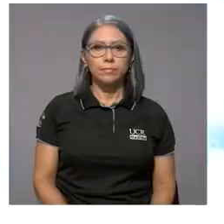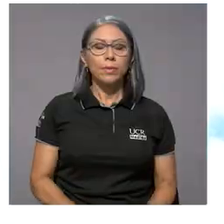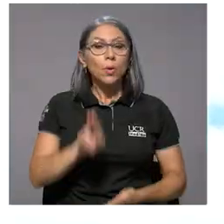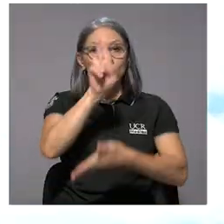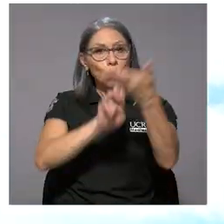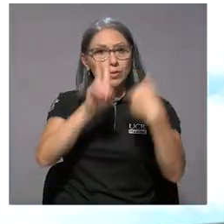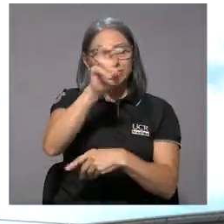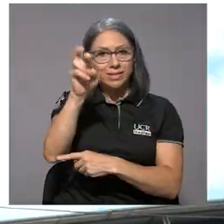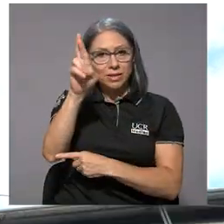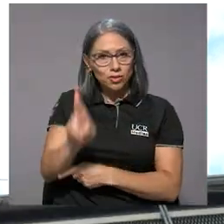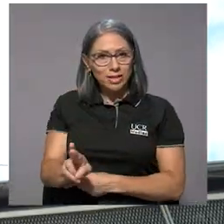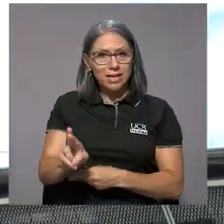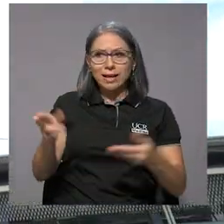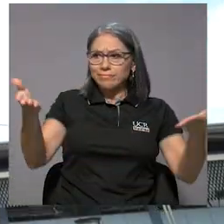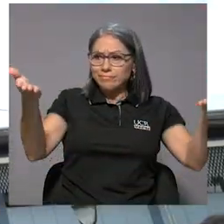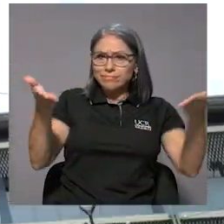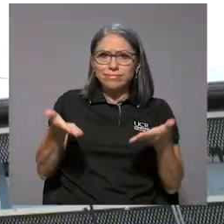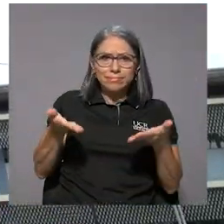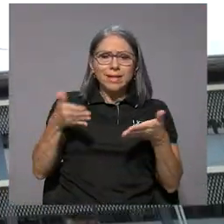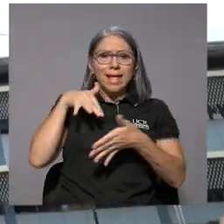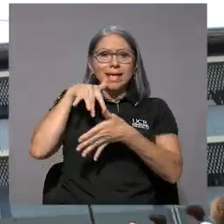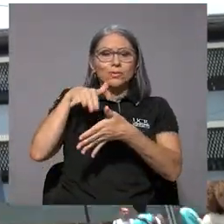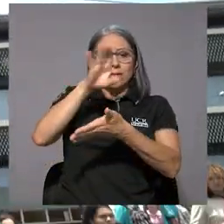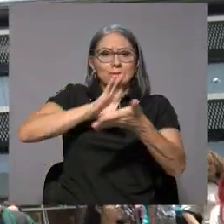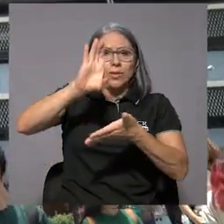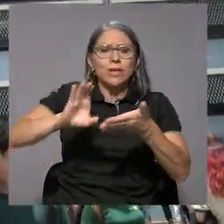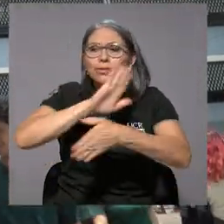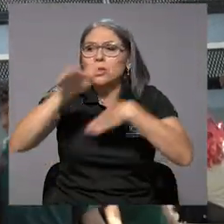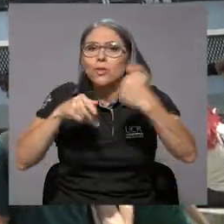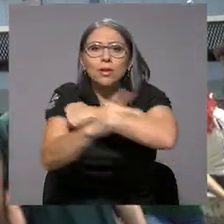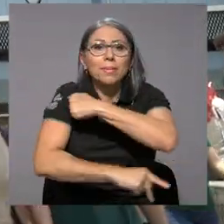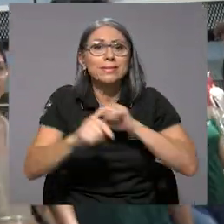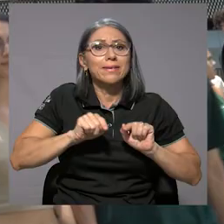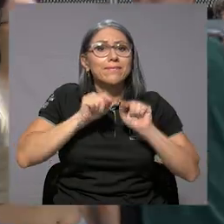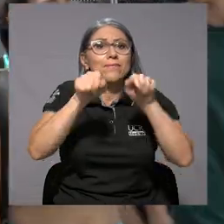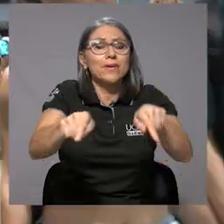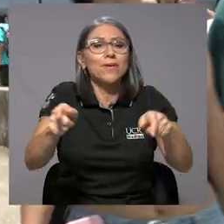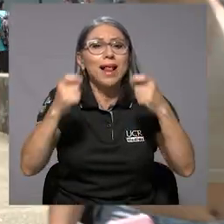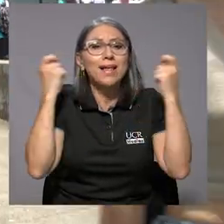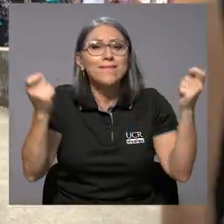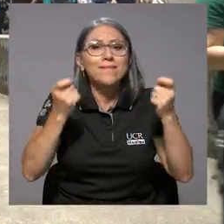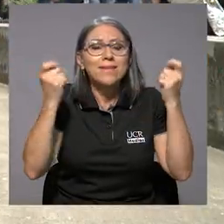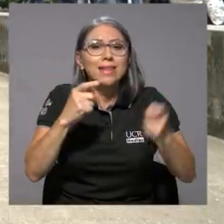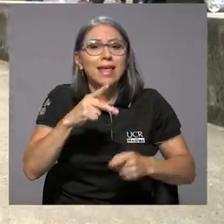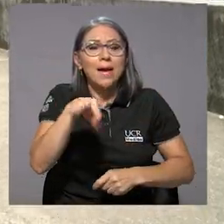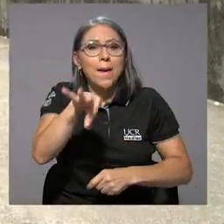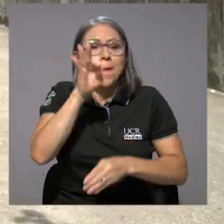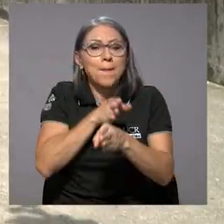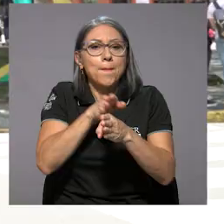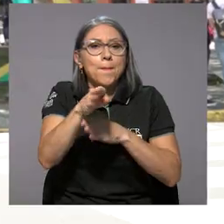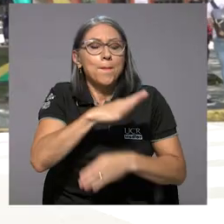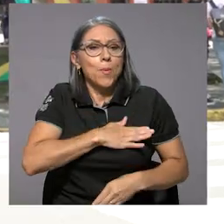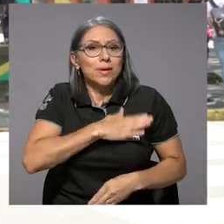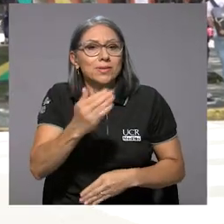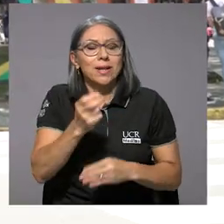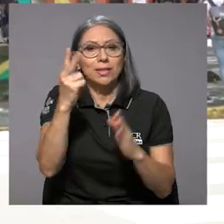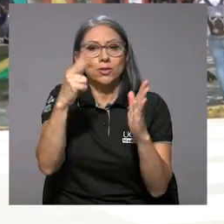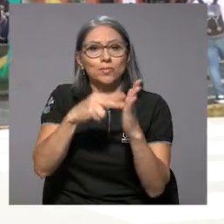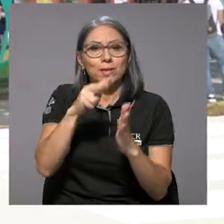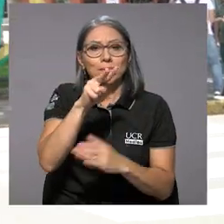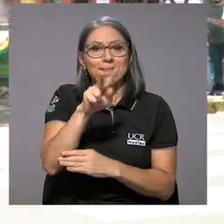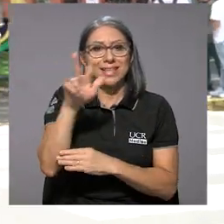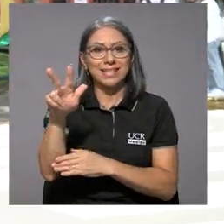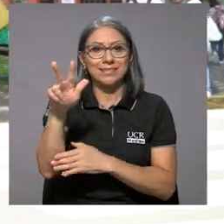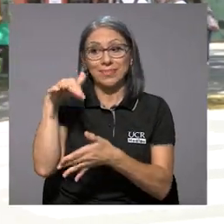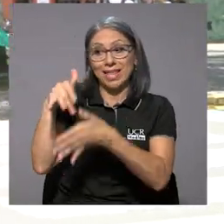La Universidad de Costa Rica acogió a colegiales de todo el país que asistieron a la Feria Vocacional 2023. Las personas estudiantes